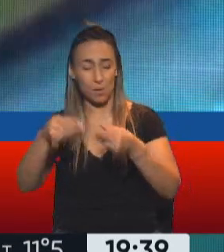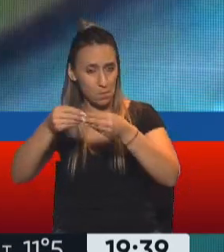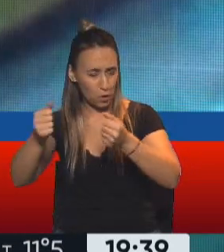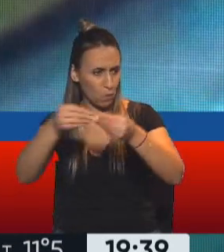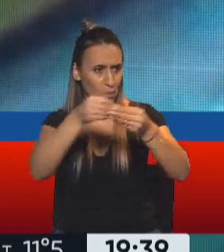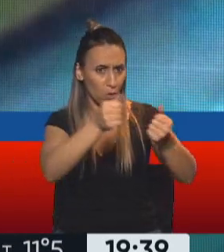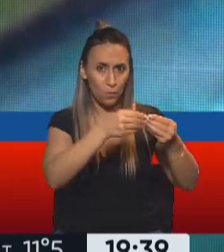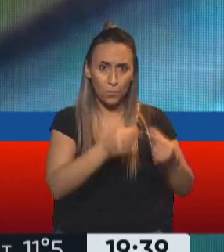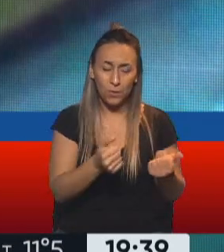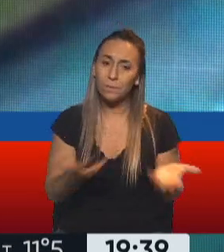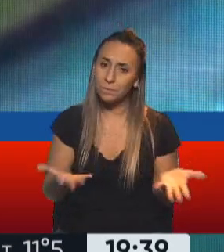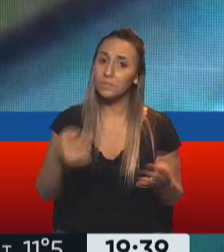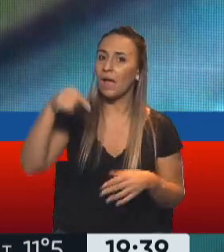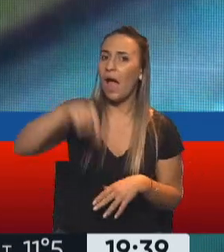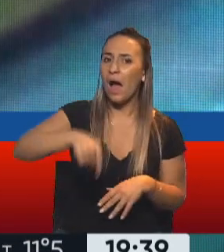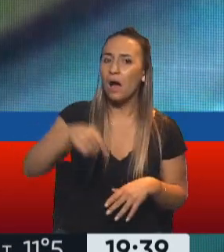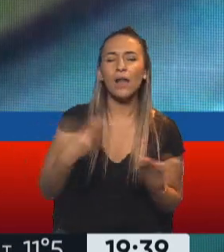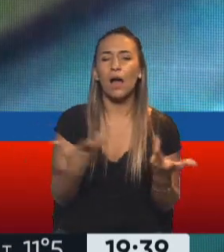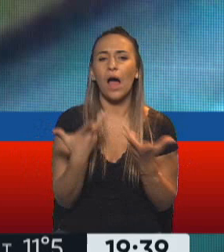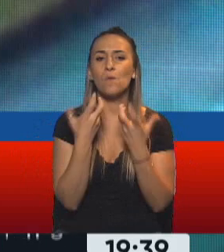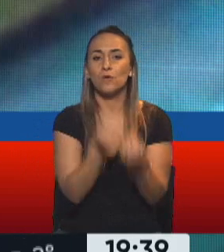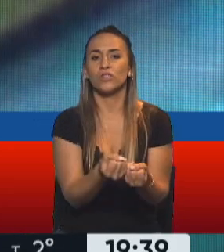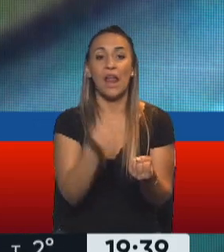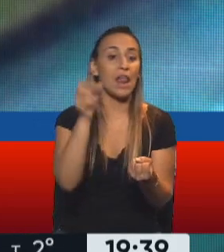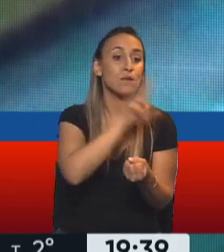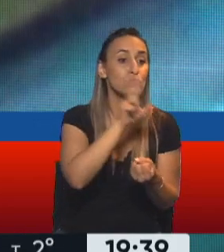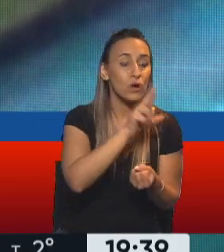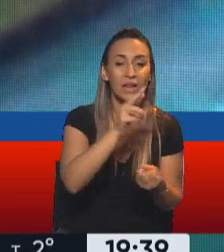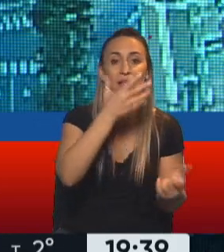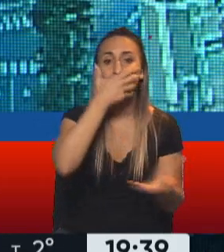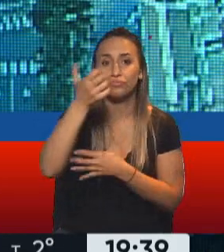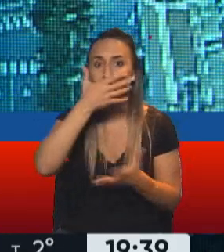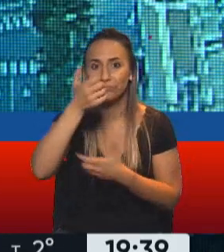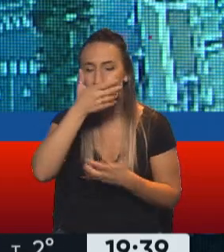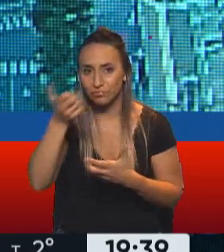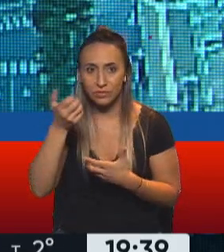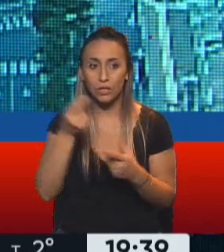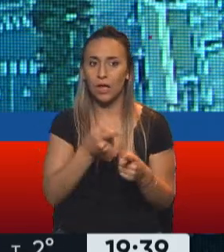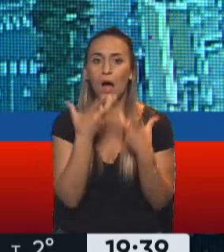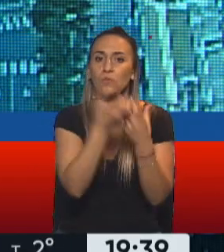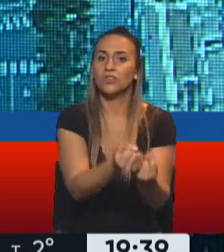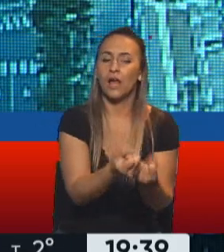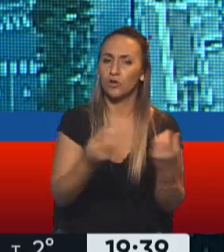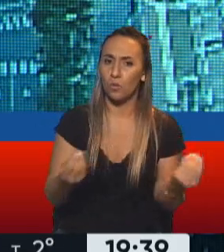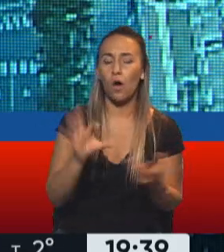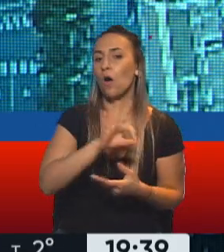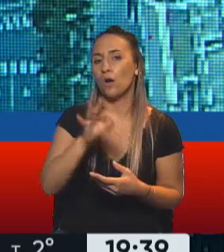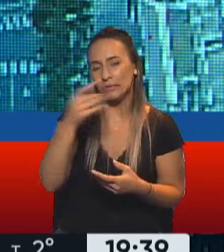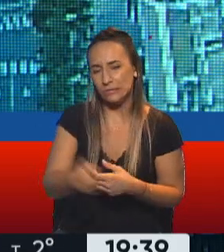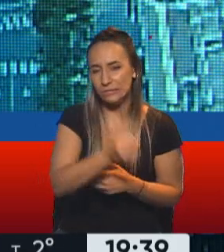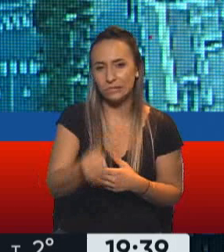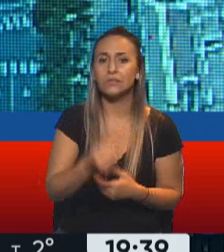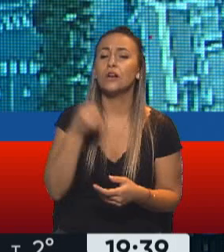se está acompañando hoy a las víctimas de trata o cómo se está trabajando para erradicar la trata? Bueno, hay que decir que el Ministerio apenas se